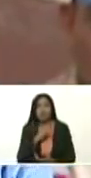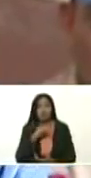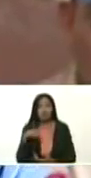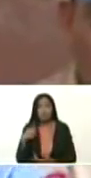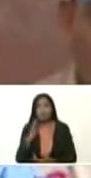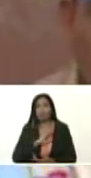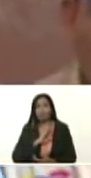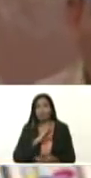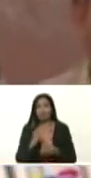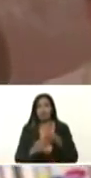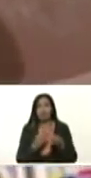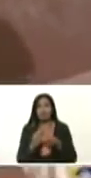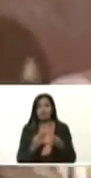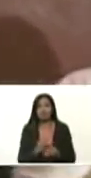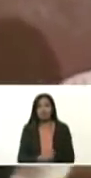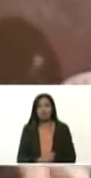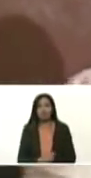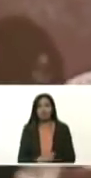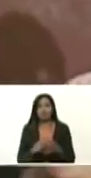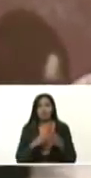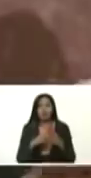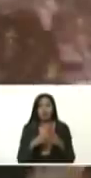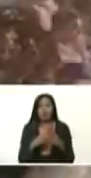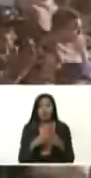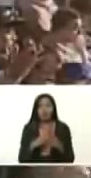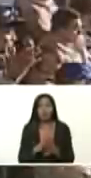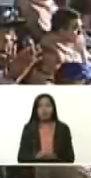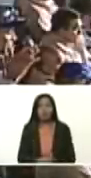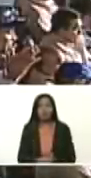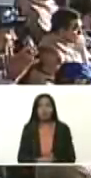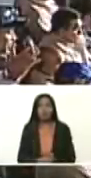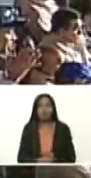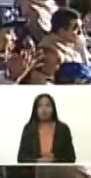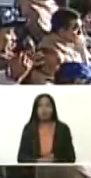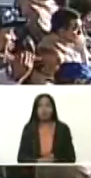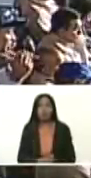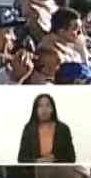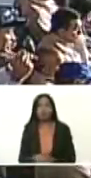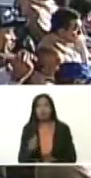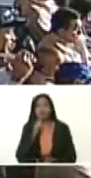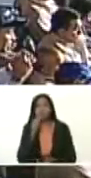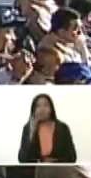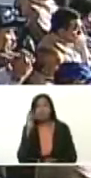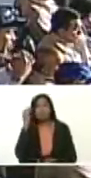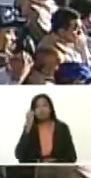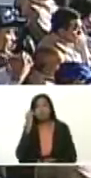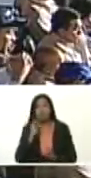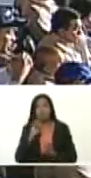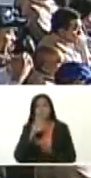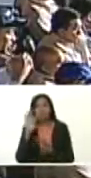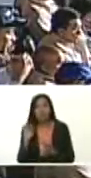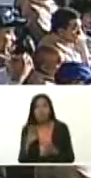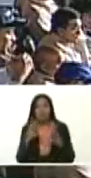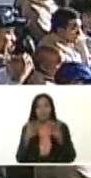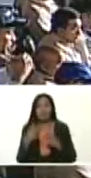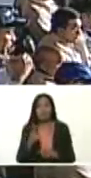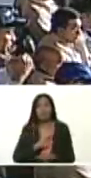mismos. Correcto. ¿Qué dice aquí el bigote que se paró por aquí? ¿De qué empresa eres tú?